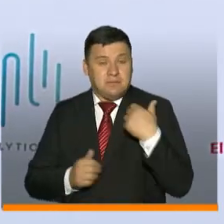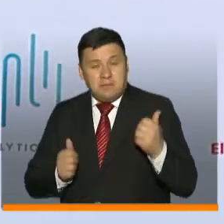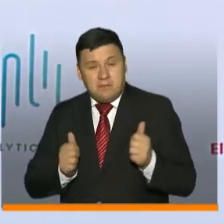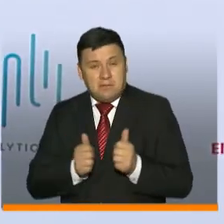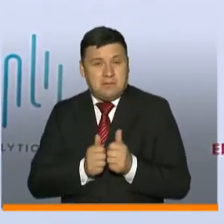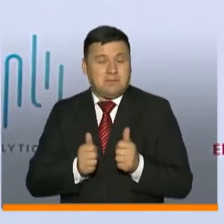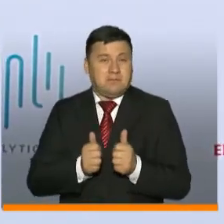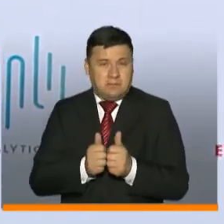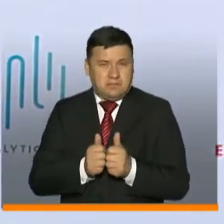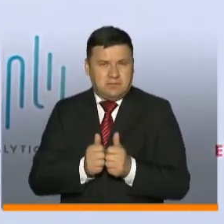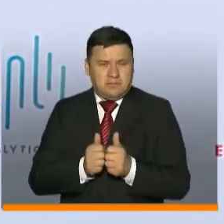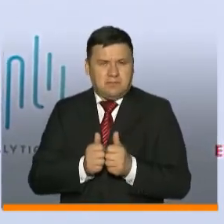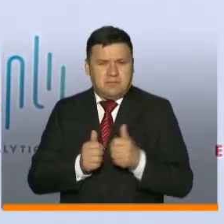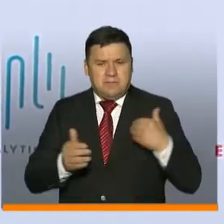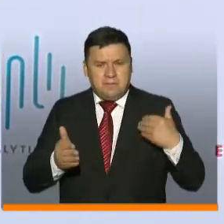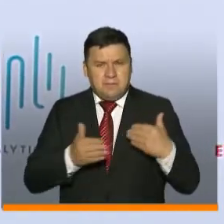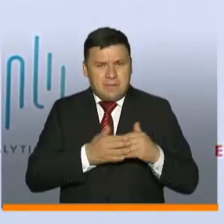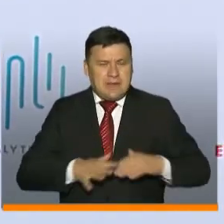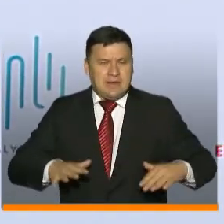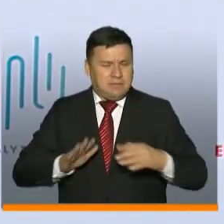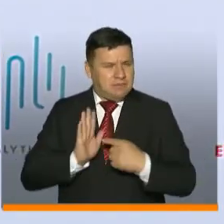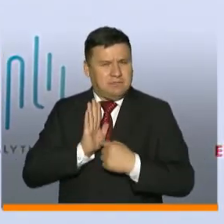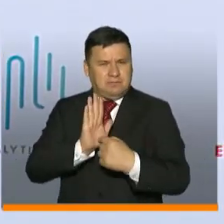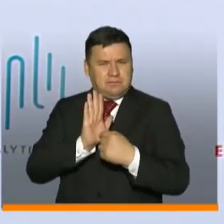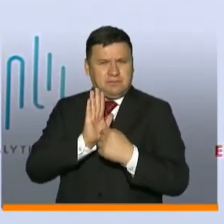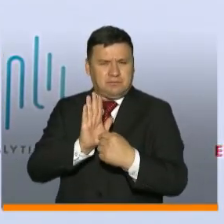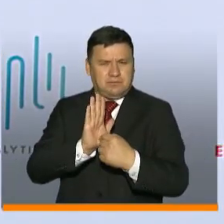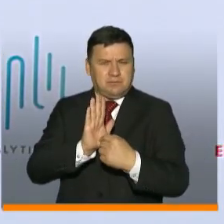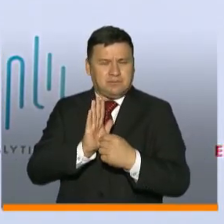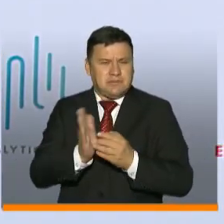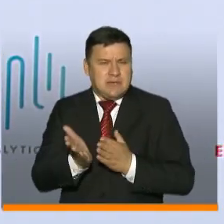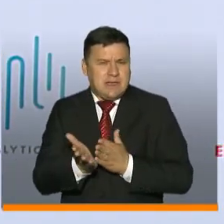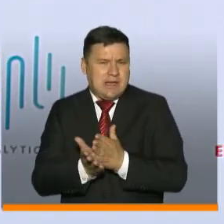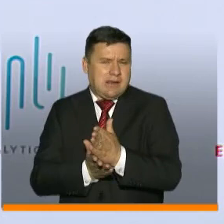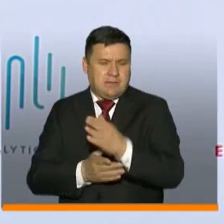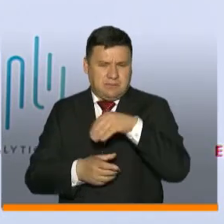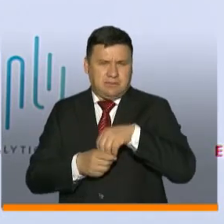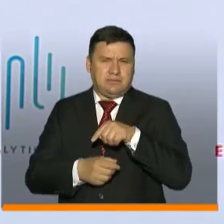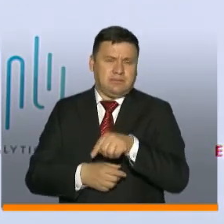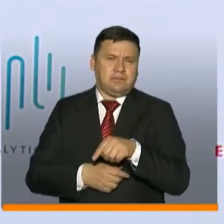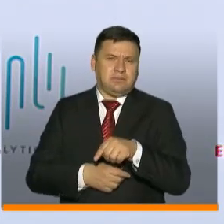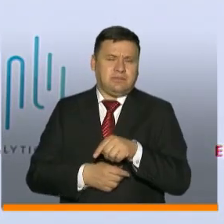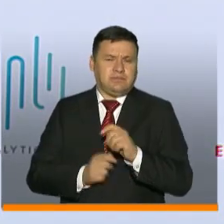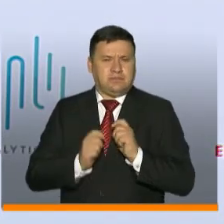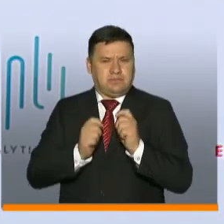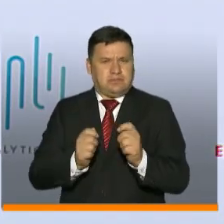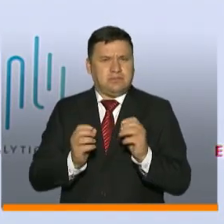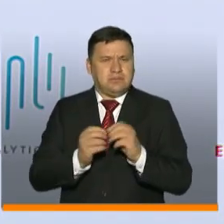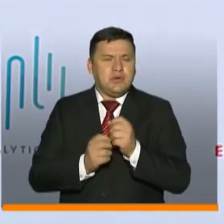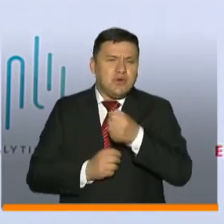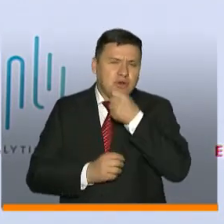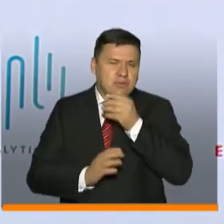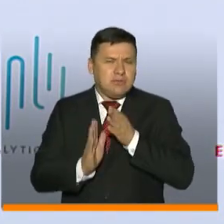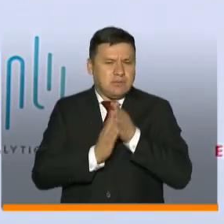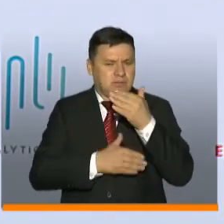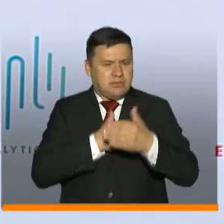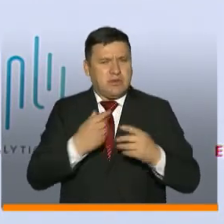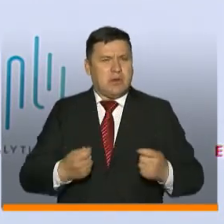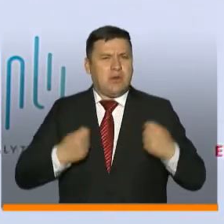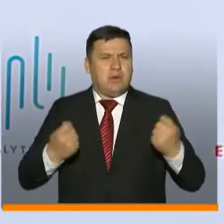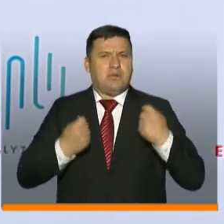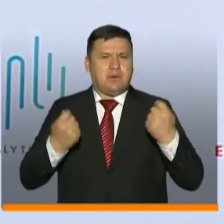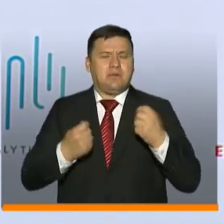acompañado en estos espacios que tenemos de manera permanente, entregando un poco noticias sobre el avance de la